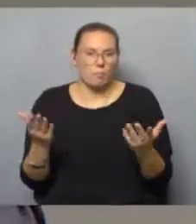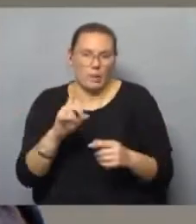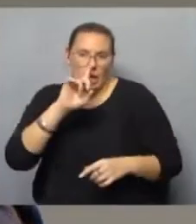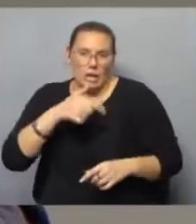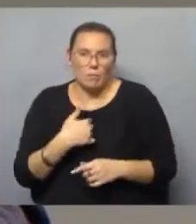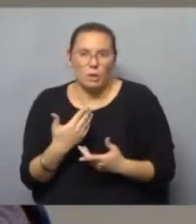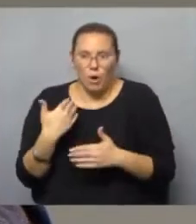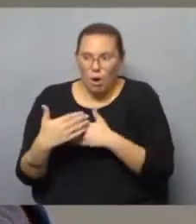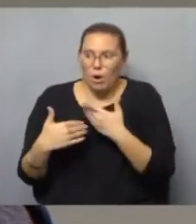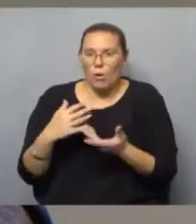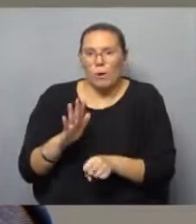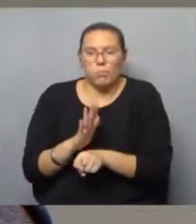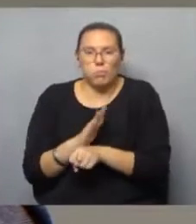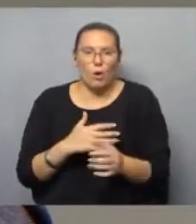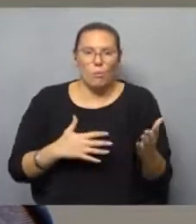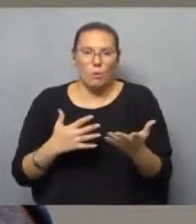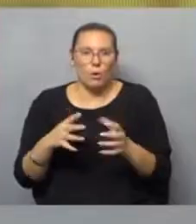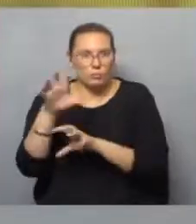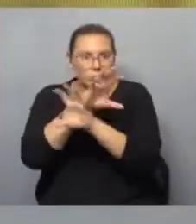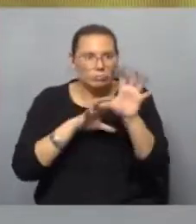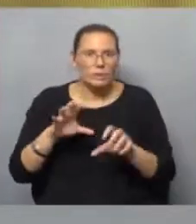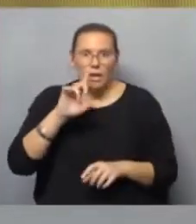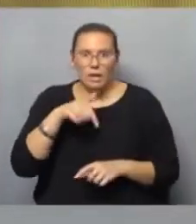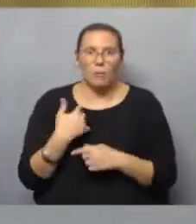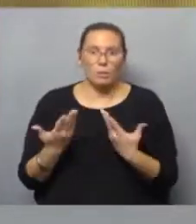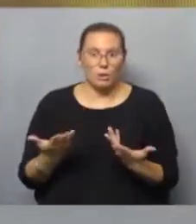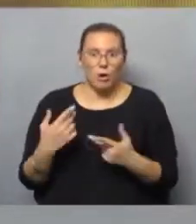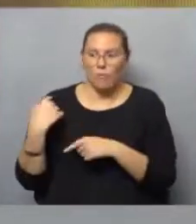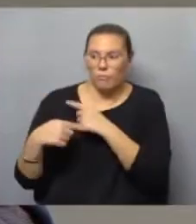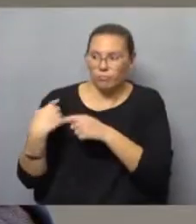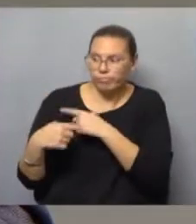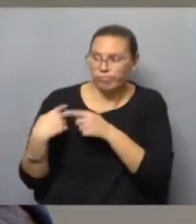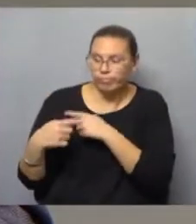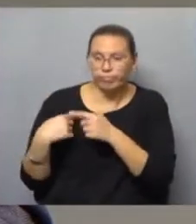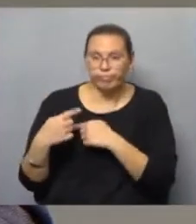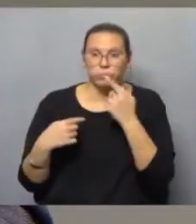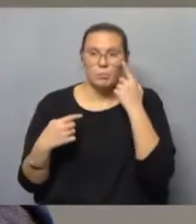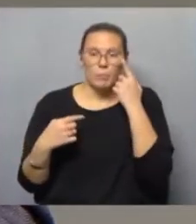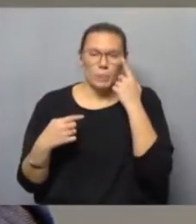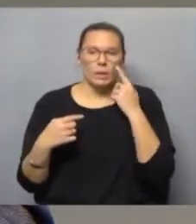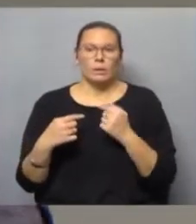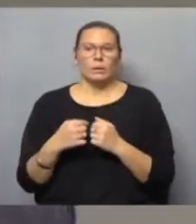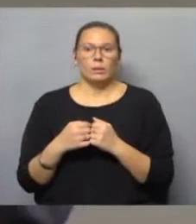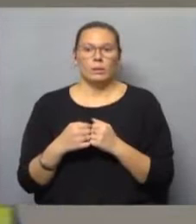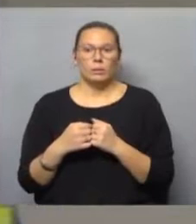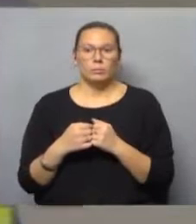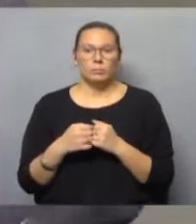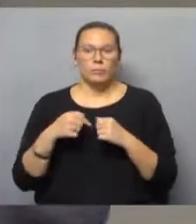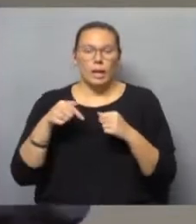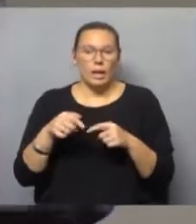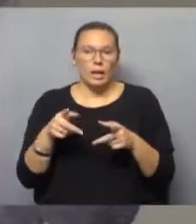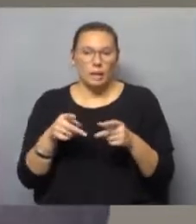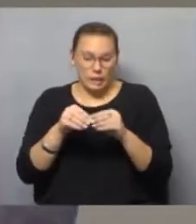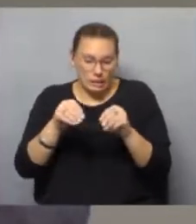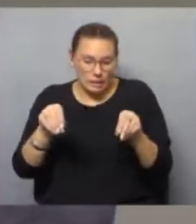una danza de un parque de diversiones. Exacto, y continua, ¿no? Y permanente. Estuvimos, digamos, este pedazo de